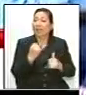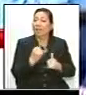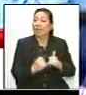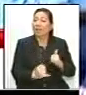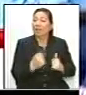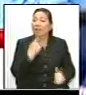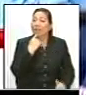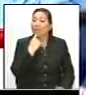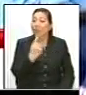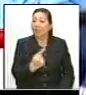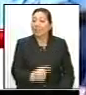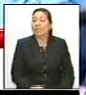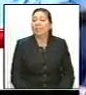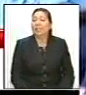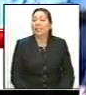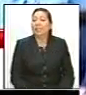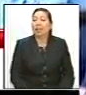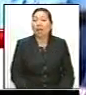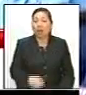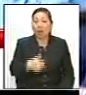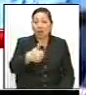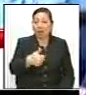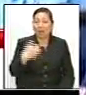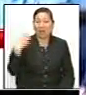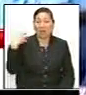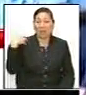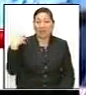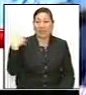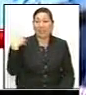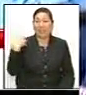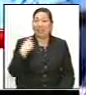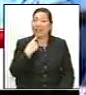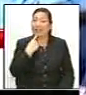indica que es el oficial mayor quien registra las bancadas.